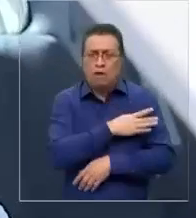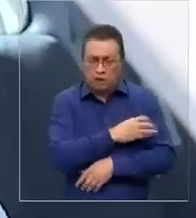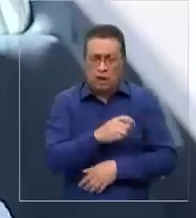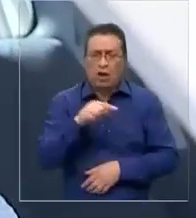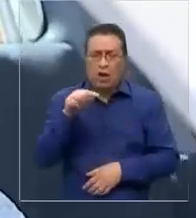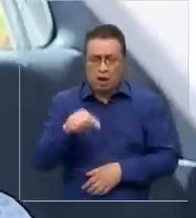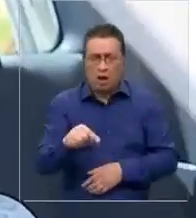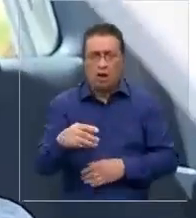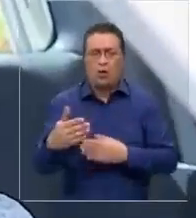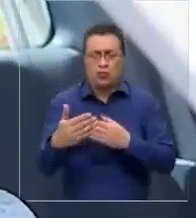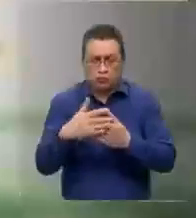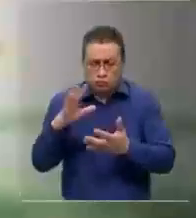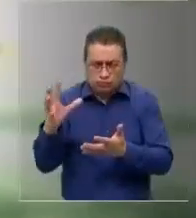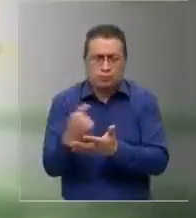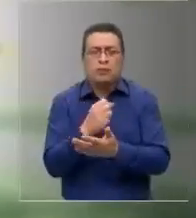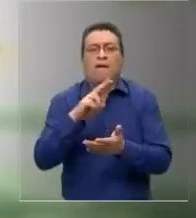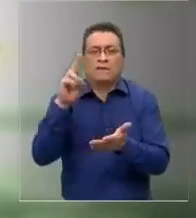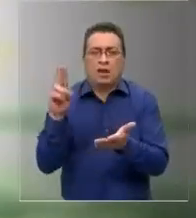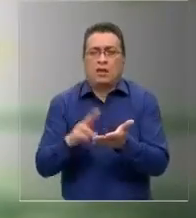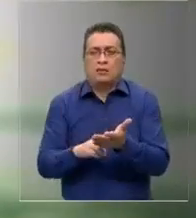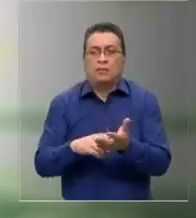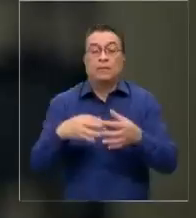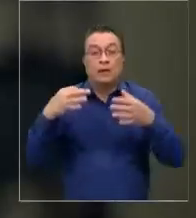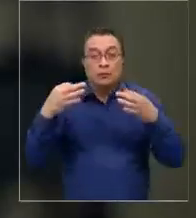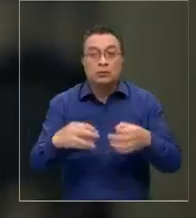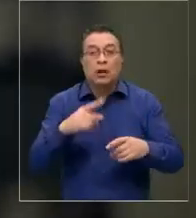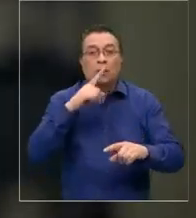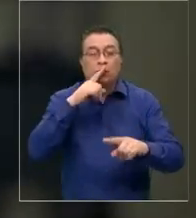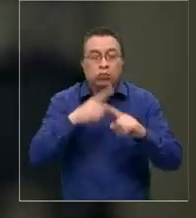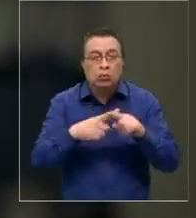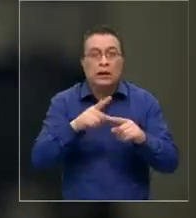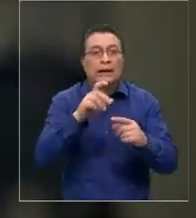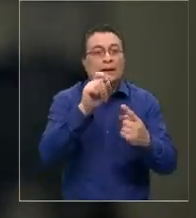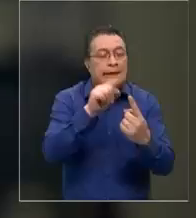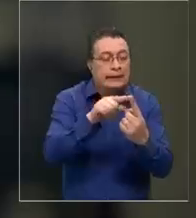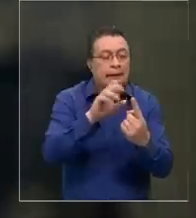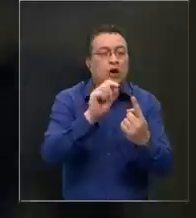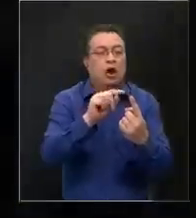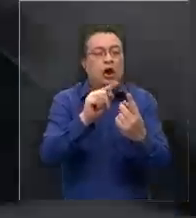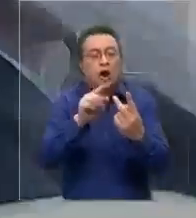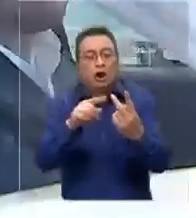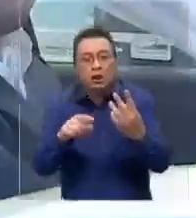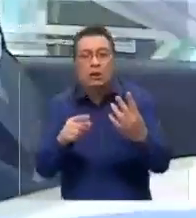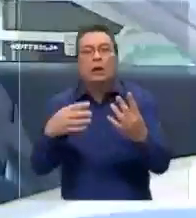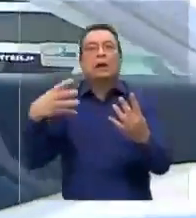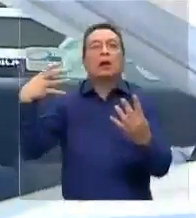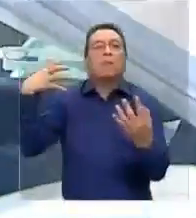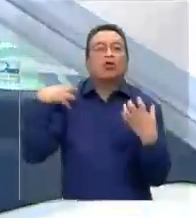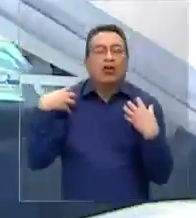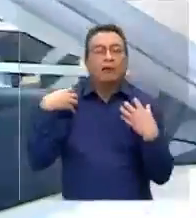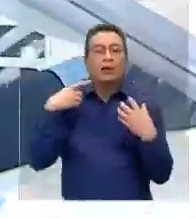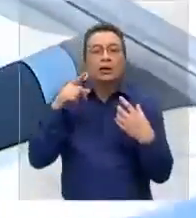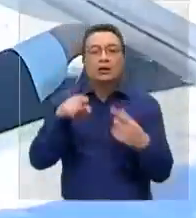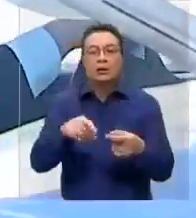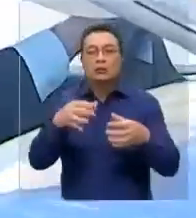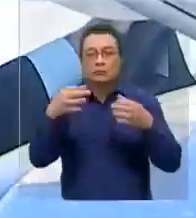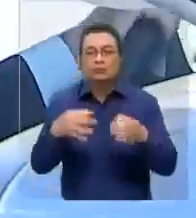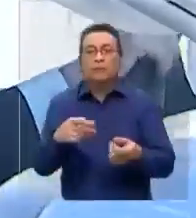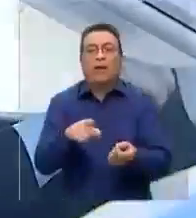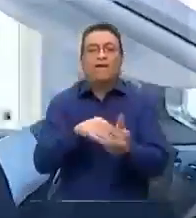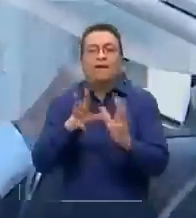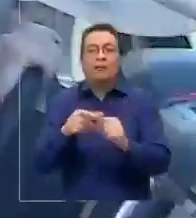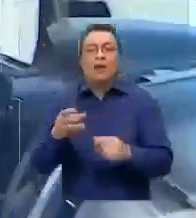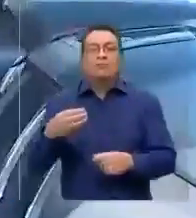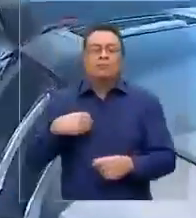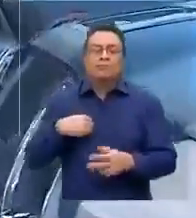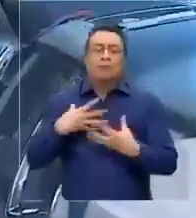vamos a traer la verdad. Para por fin tener el nombre de él o los eventuales responsables y dar consuelo a una familia